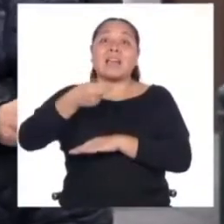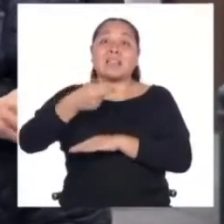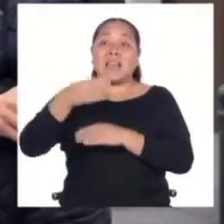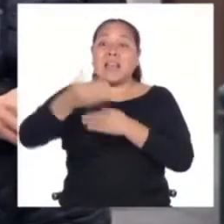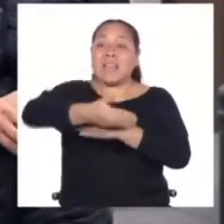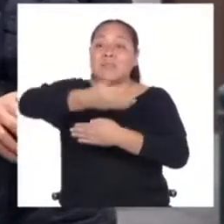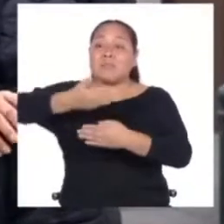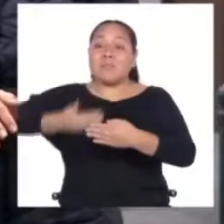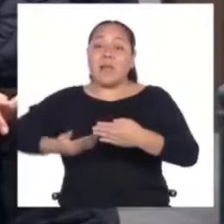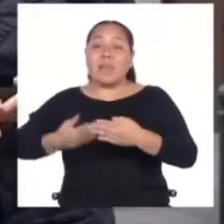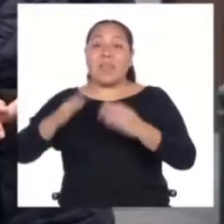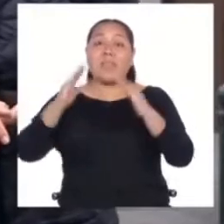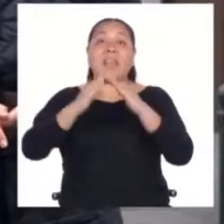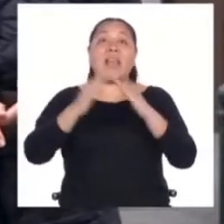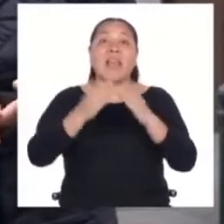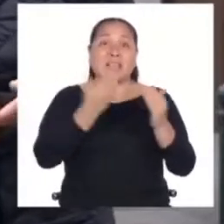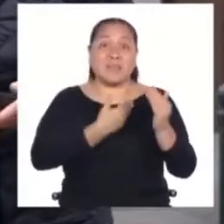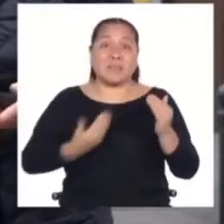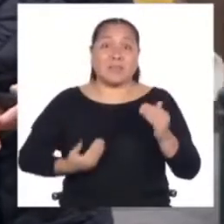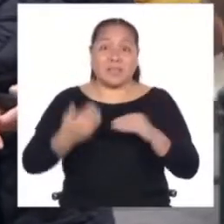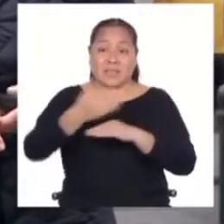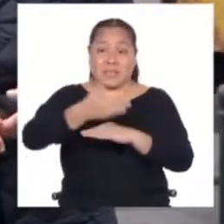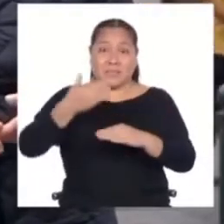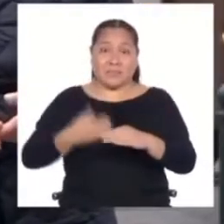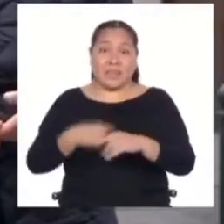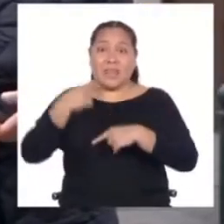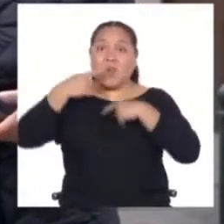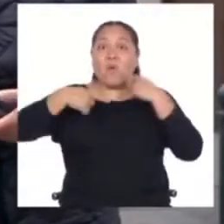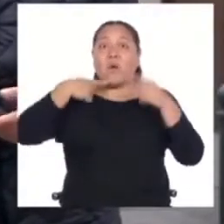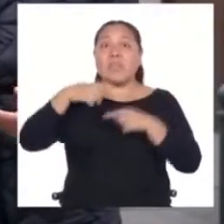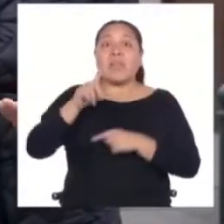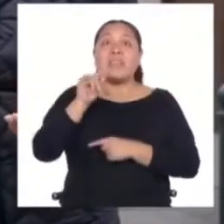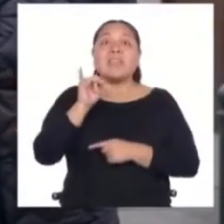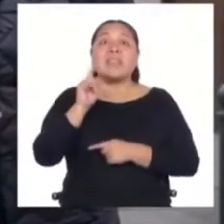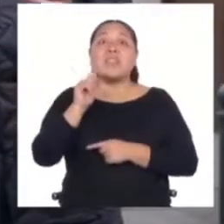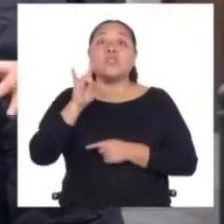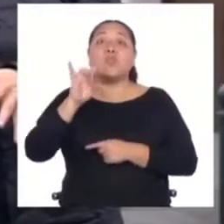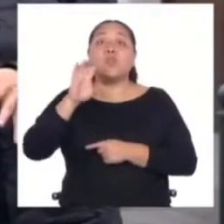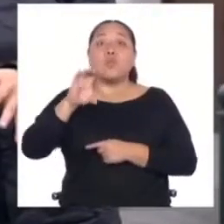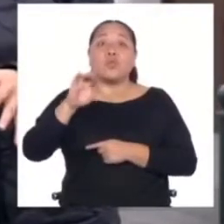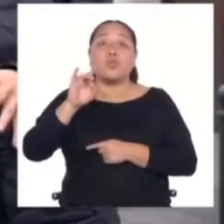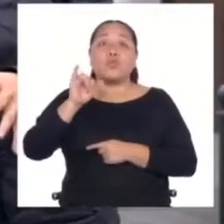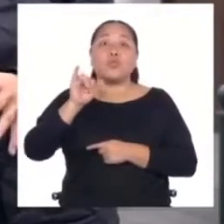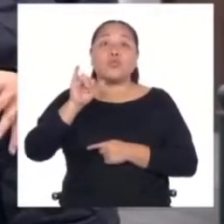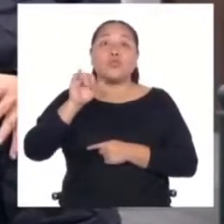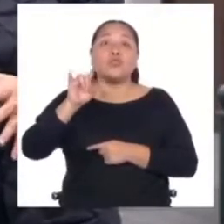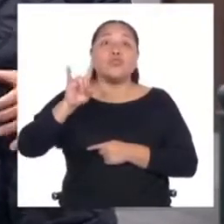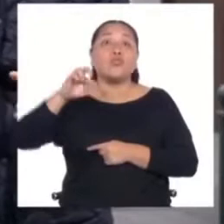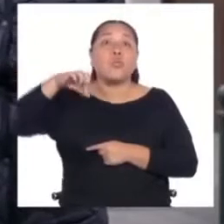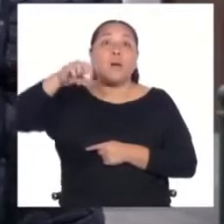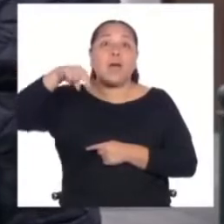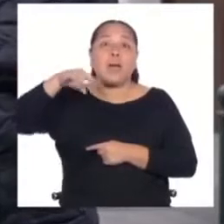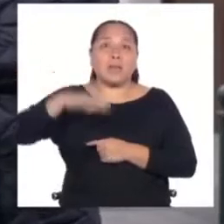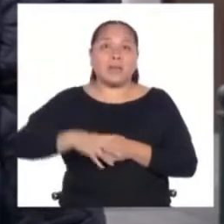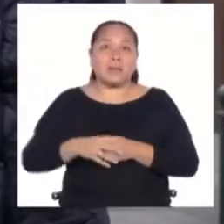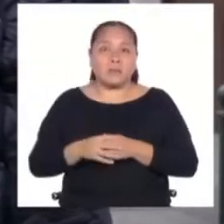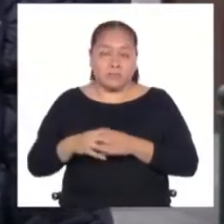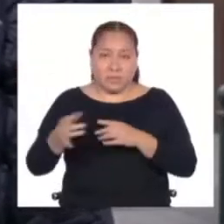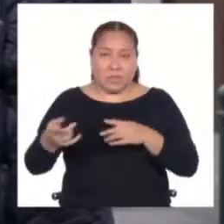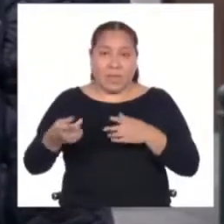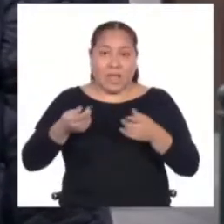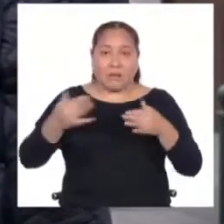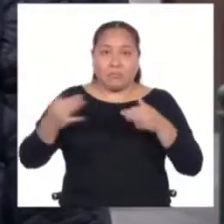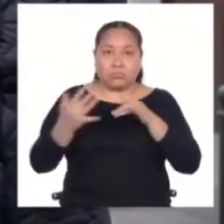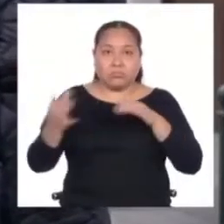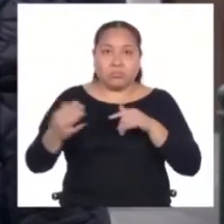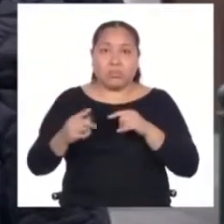Palacio de Gobierno. Cuentan las crónicas que Titu Yupanqui luchaba desde su litera y en pleno combate fue alcanzado por una lanza